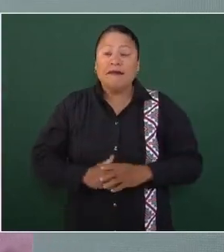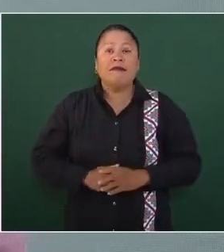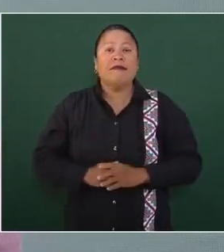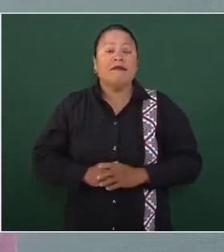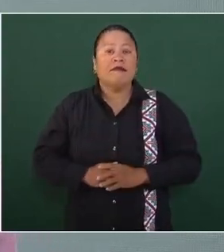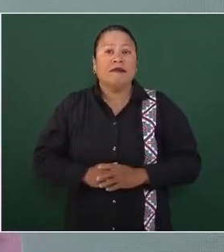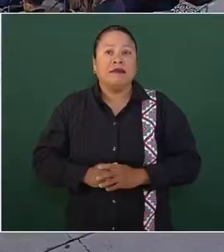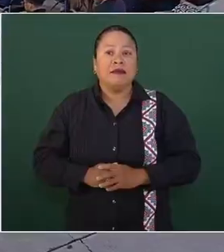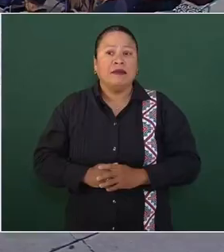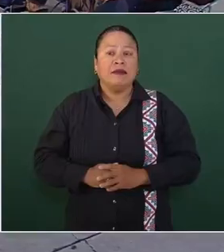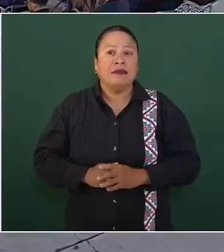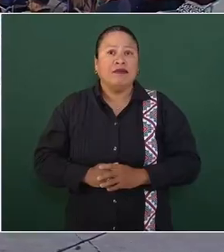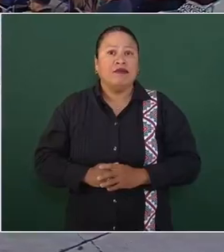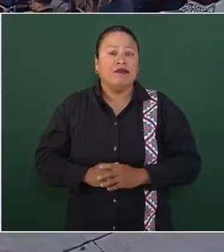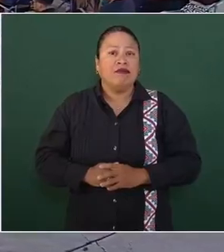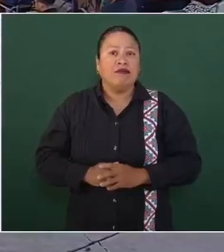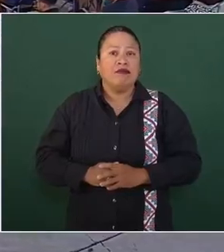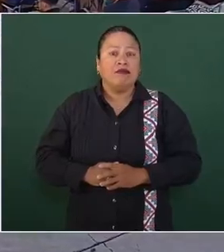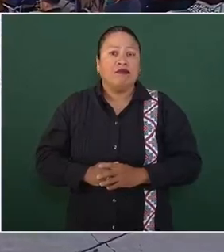es